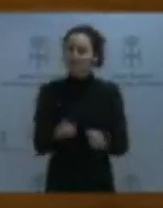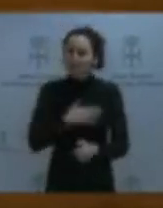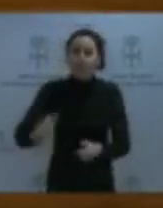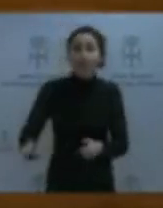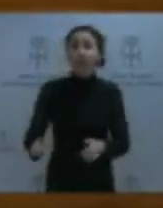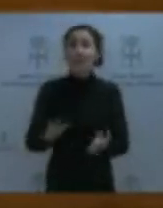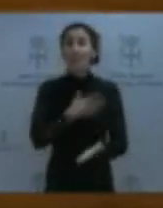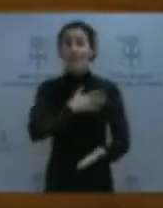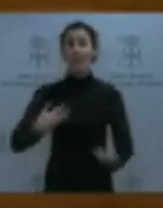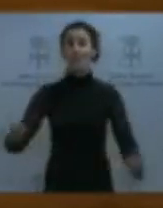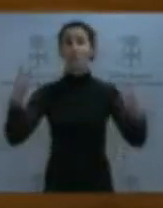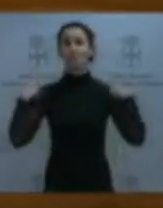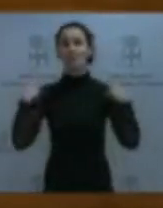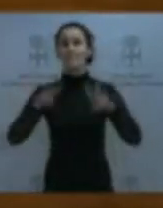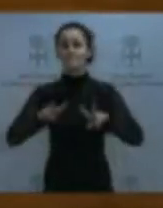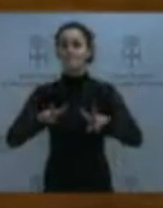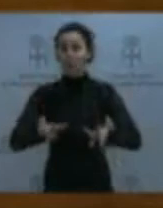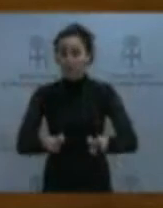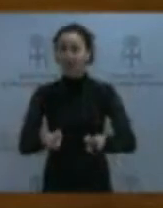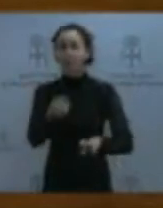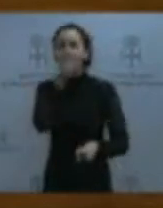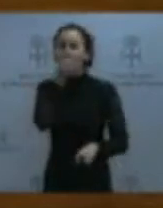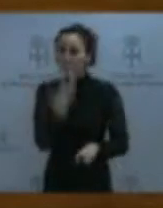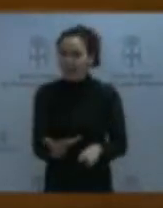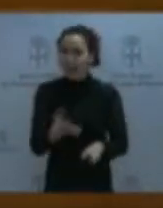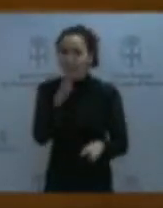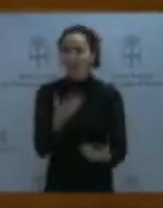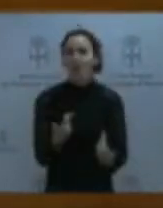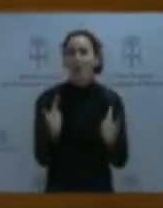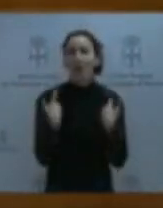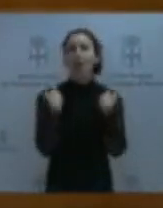fiscal moderno, eficiente, donde los que han soportado el